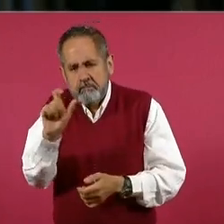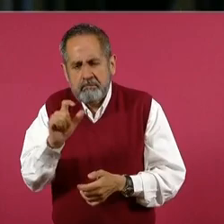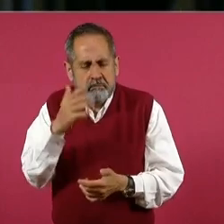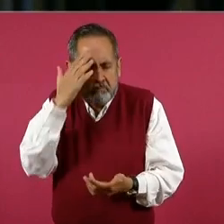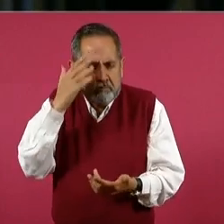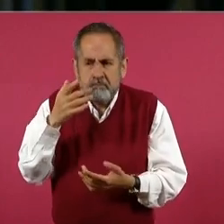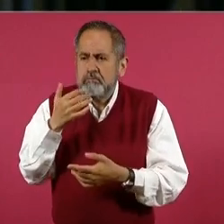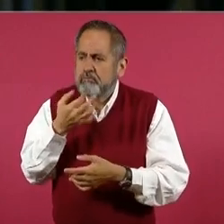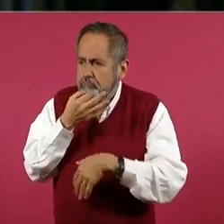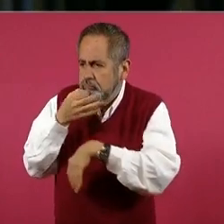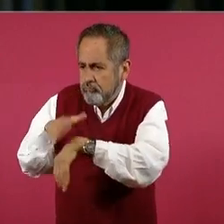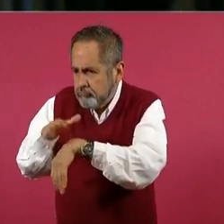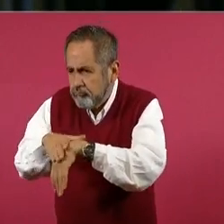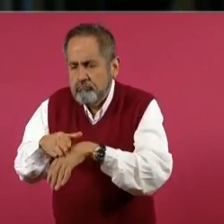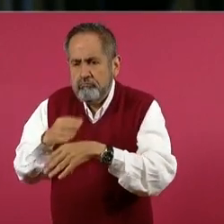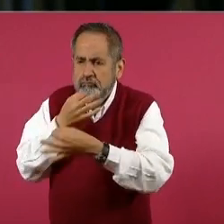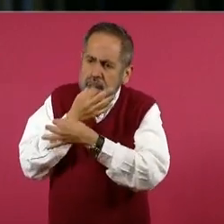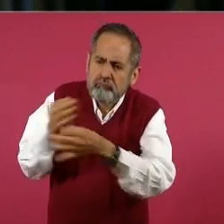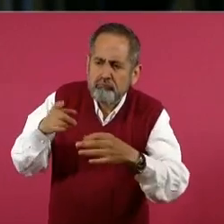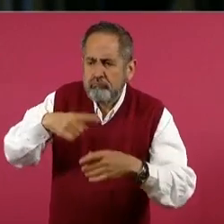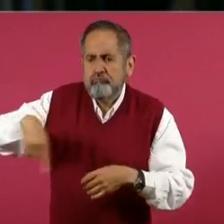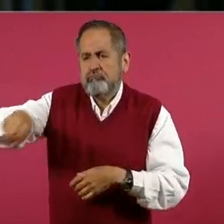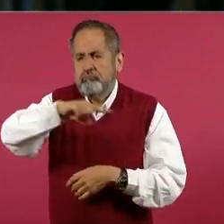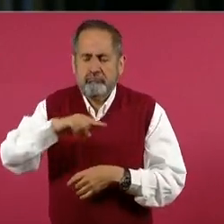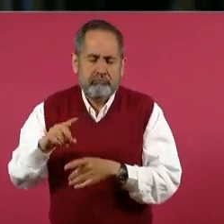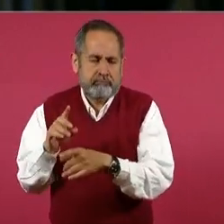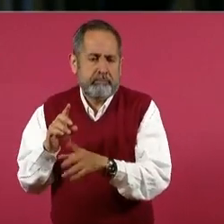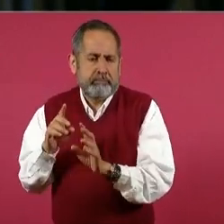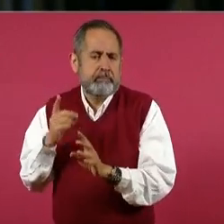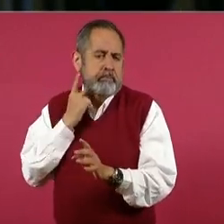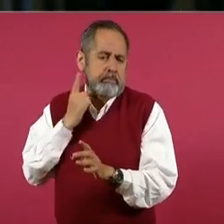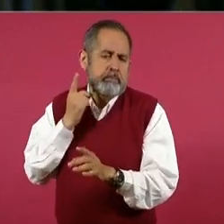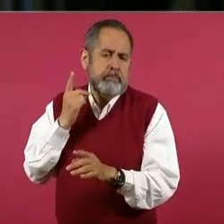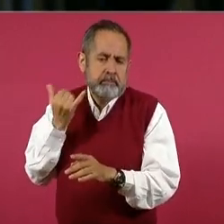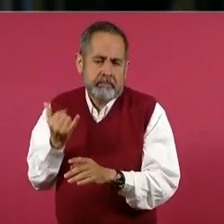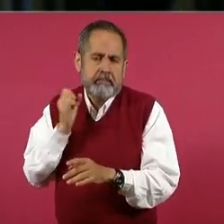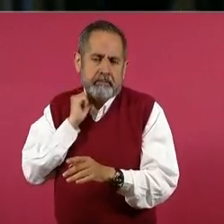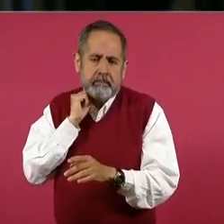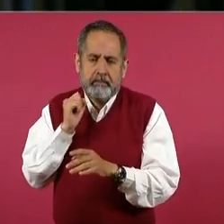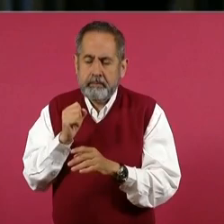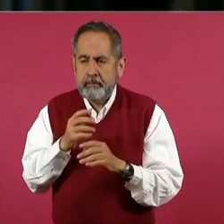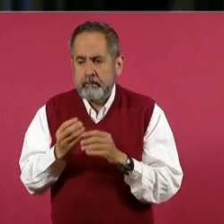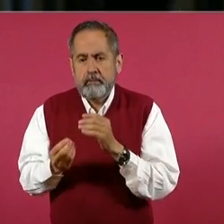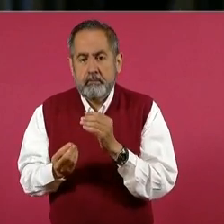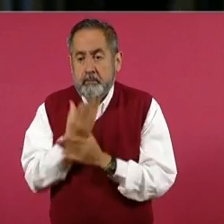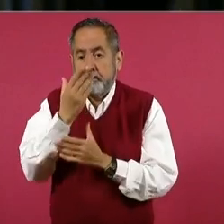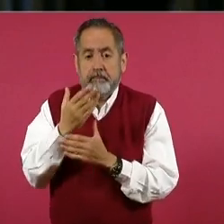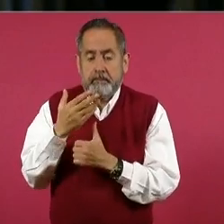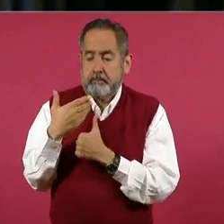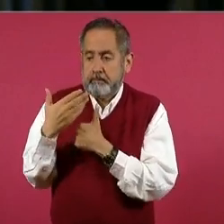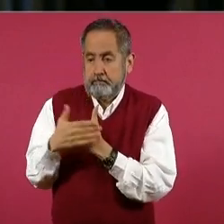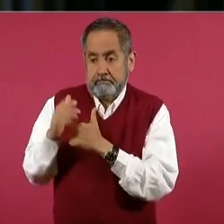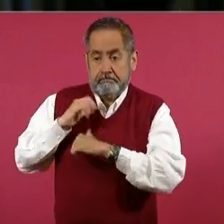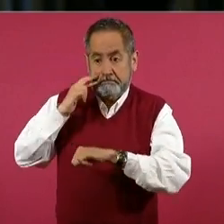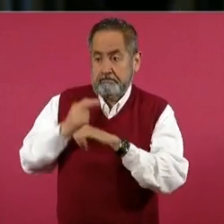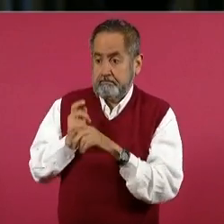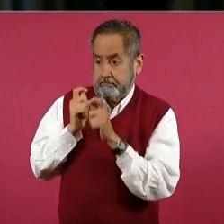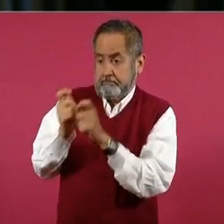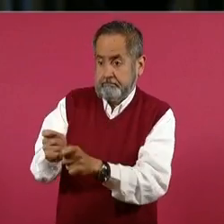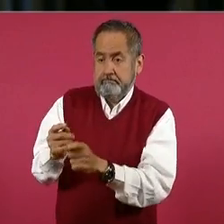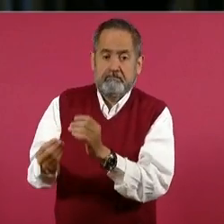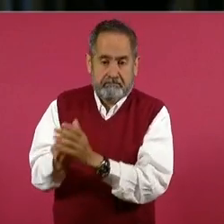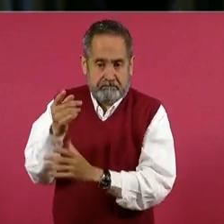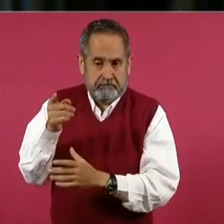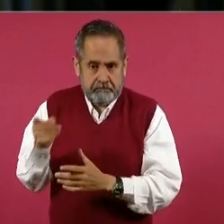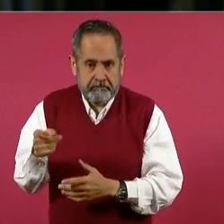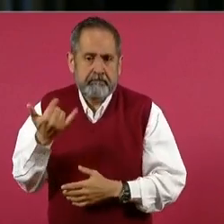qué mensaje le manda a las y los legisladores en el marco precisamente de la nueva entrada en vigor de sus funciones y